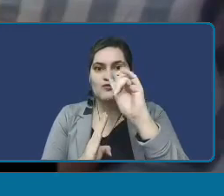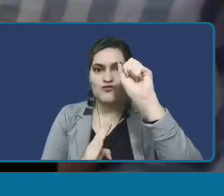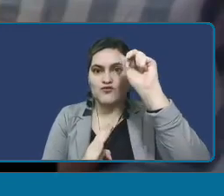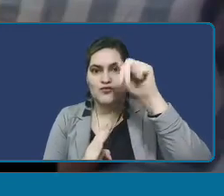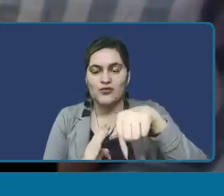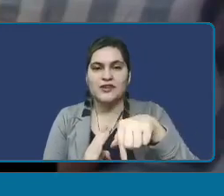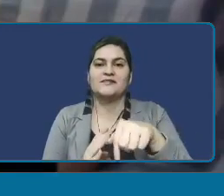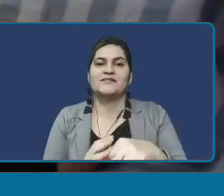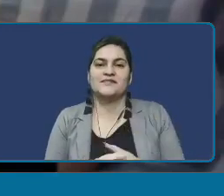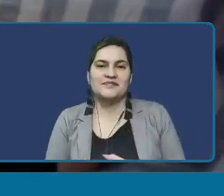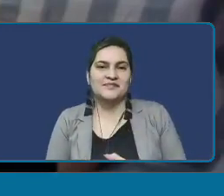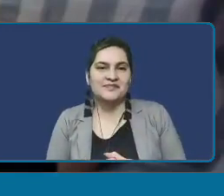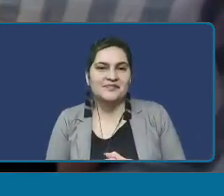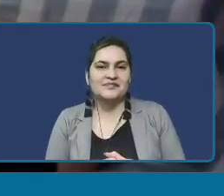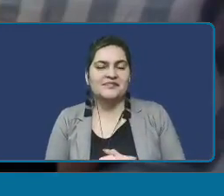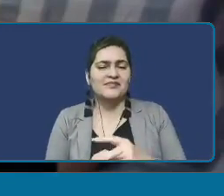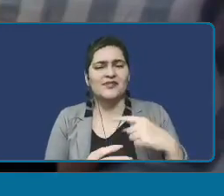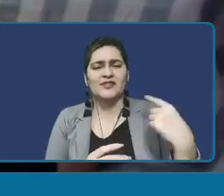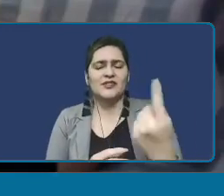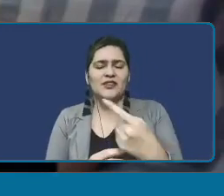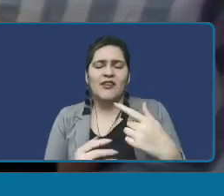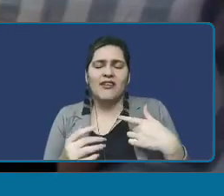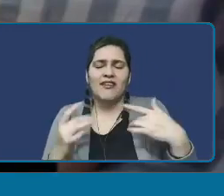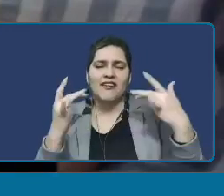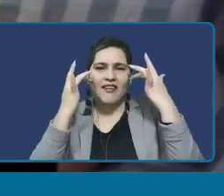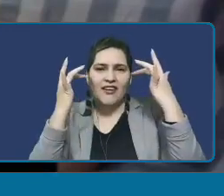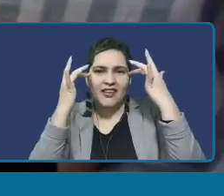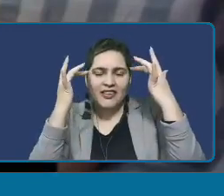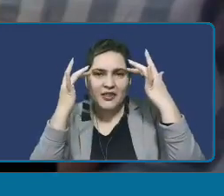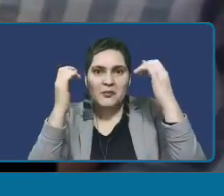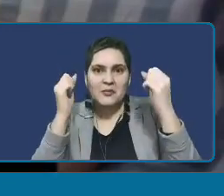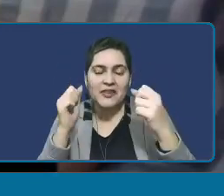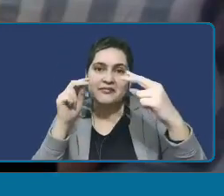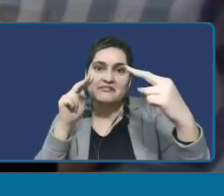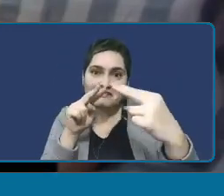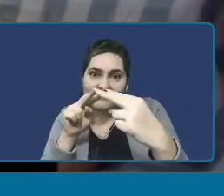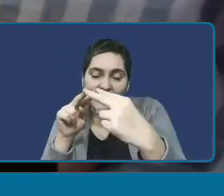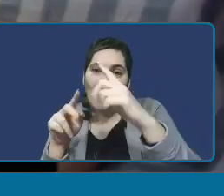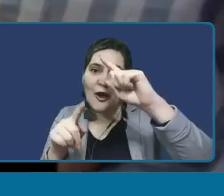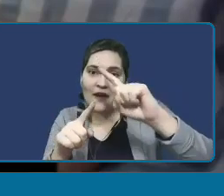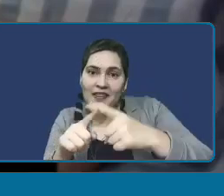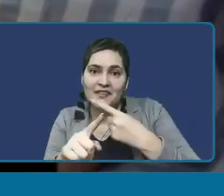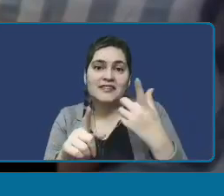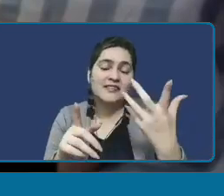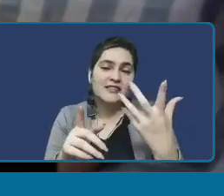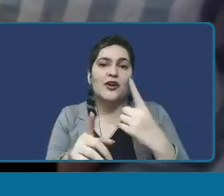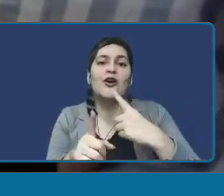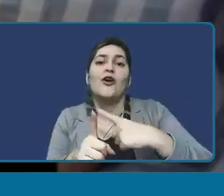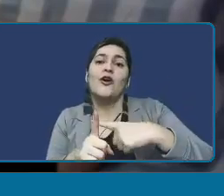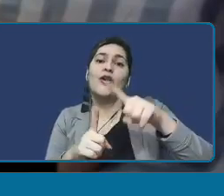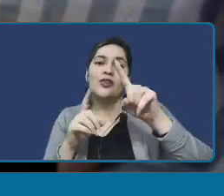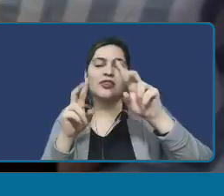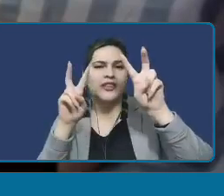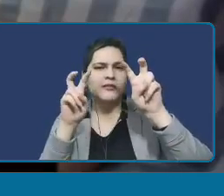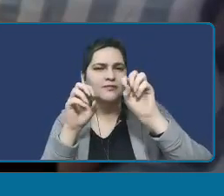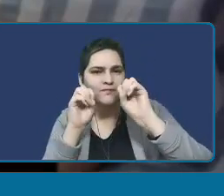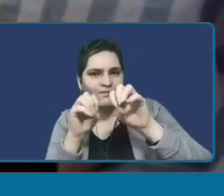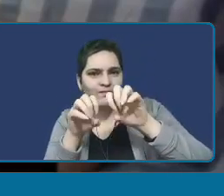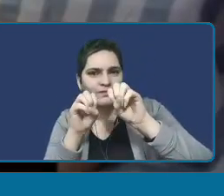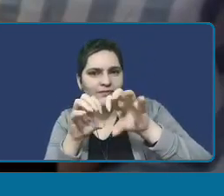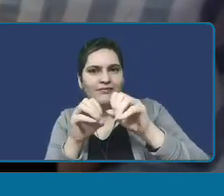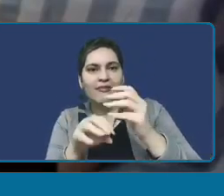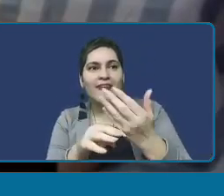Juan. Estamos muy, pero muy contentas de poder reencontrarnos en otra instancia formativa después de lo que fue nuestra